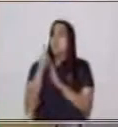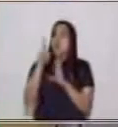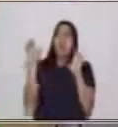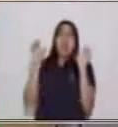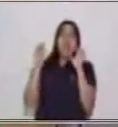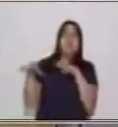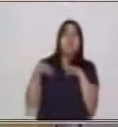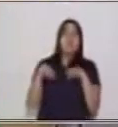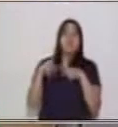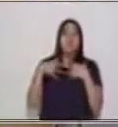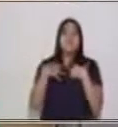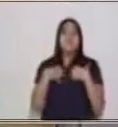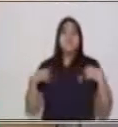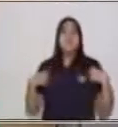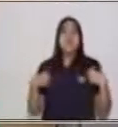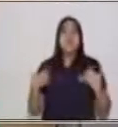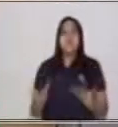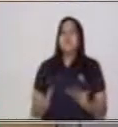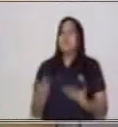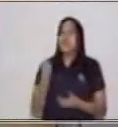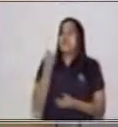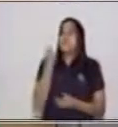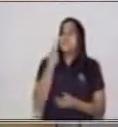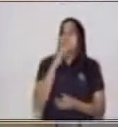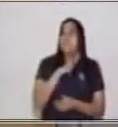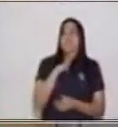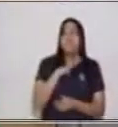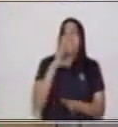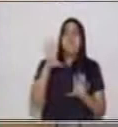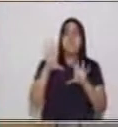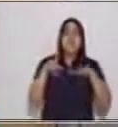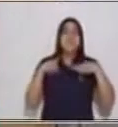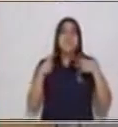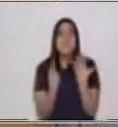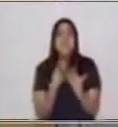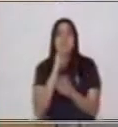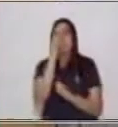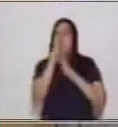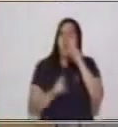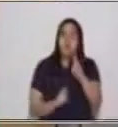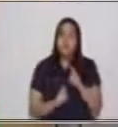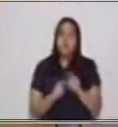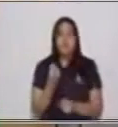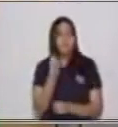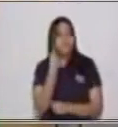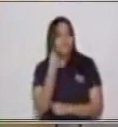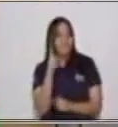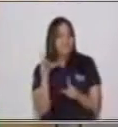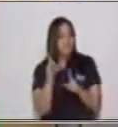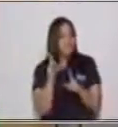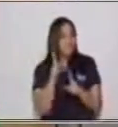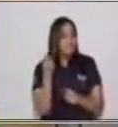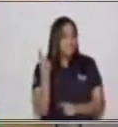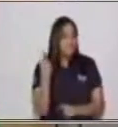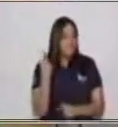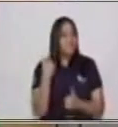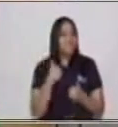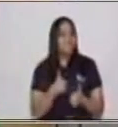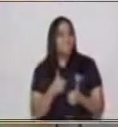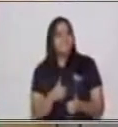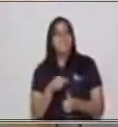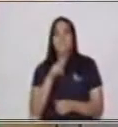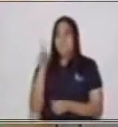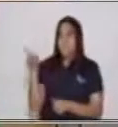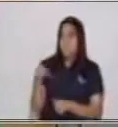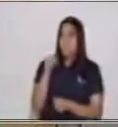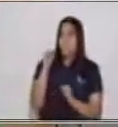de ciencias tenía 16 preguntas. ¿Qué letras colocarías? Muy bien. Para